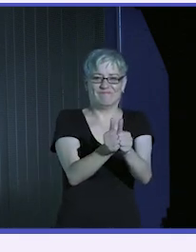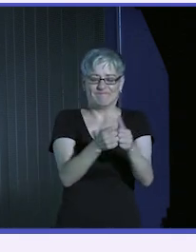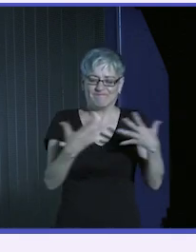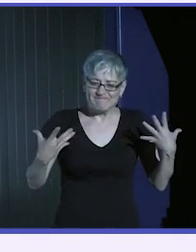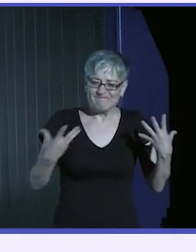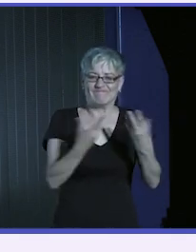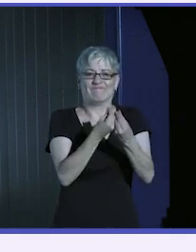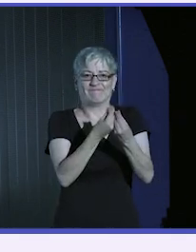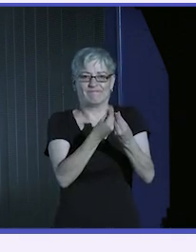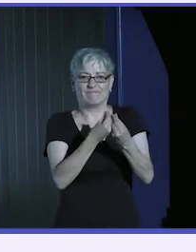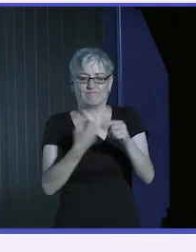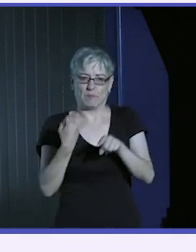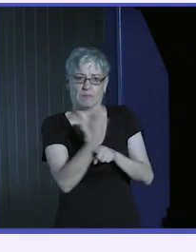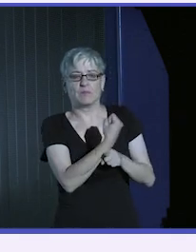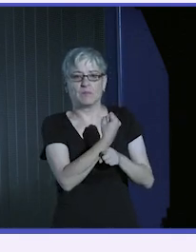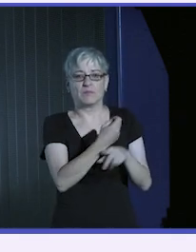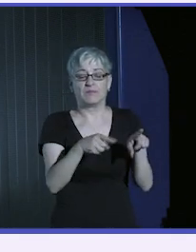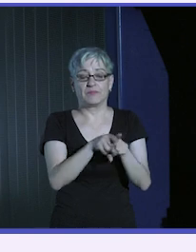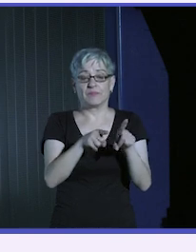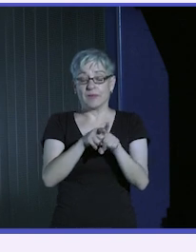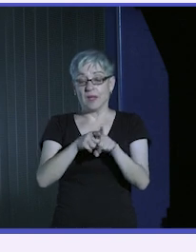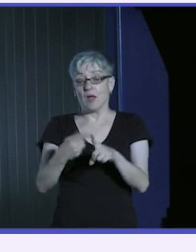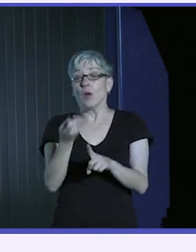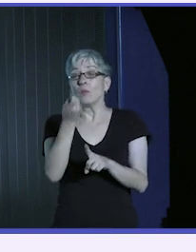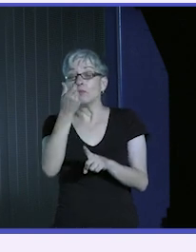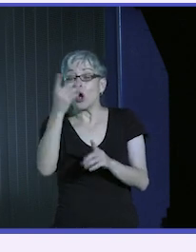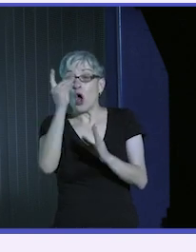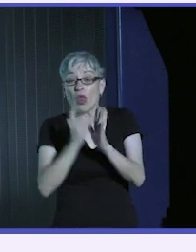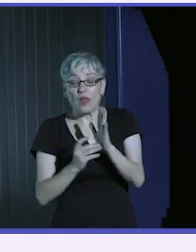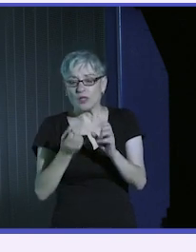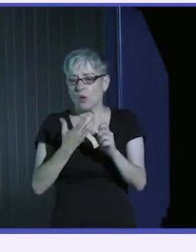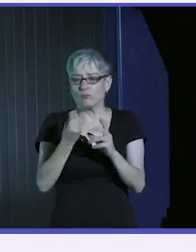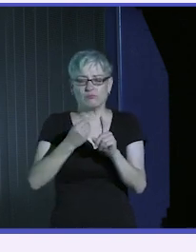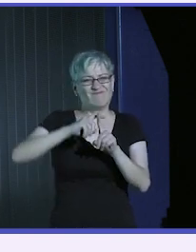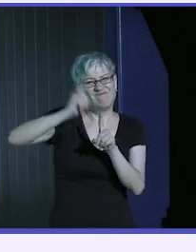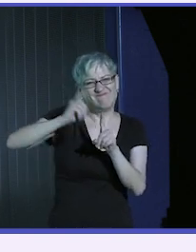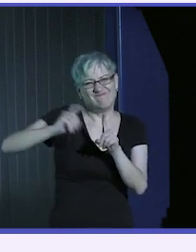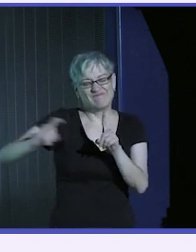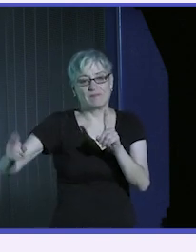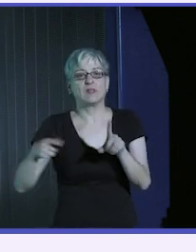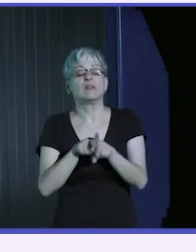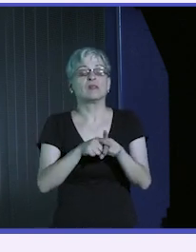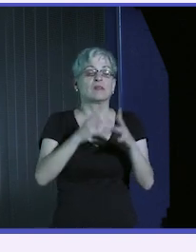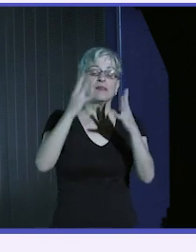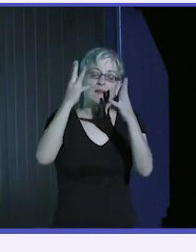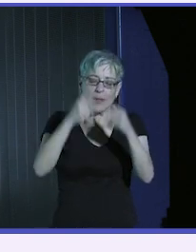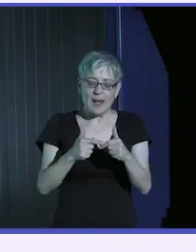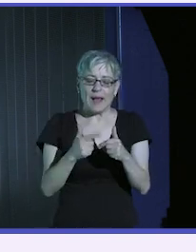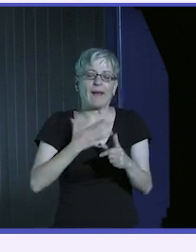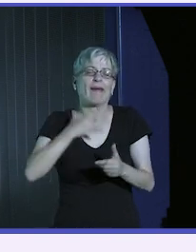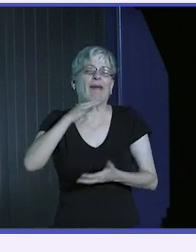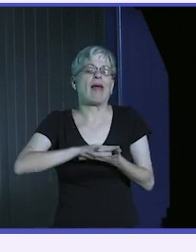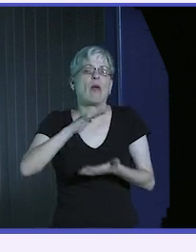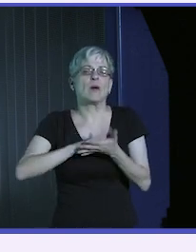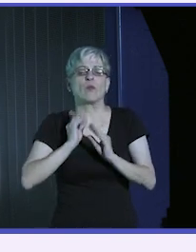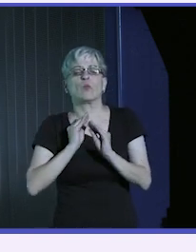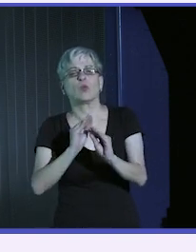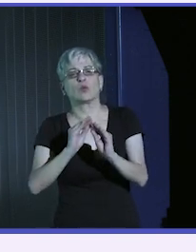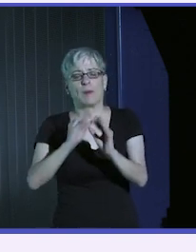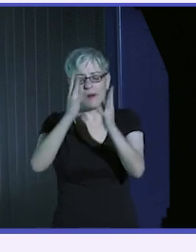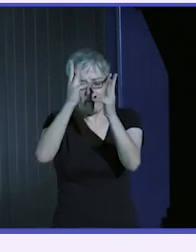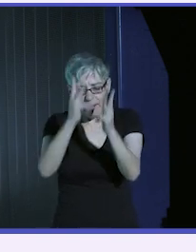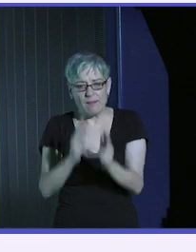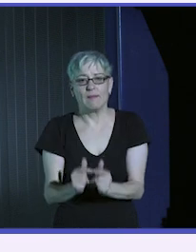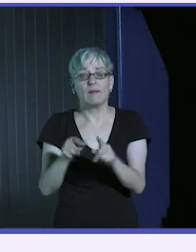casos de uso que os decía, pocos datos, grandes combinatorias, y teniendo en cuenta también la capacidad de cómputo de quantum, básicamente porque